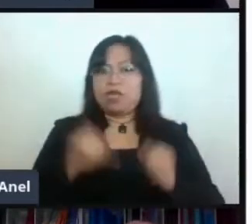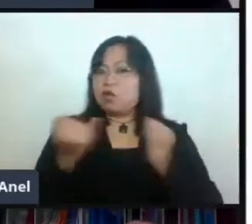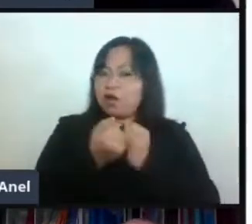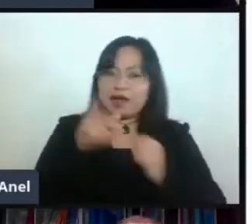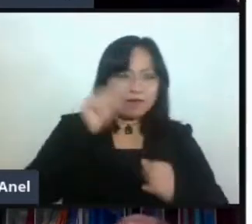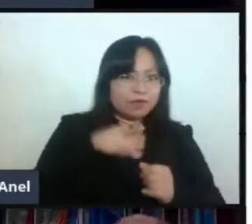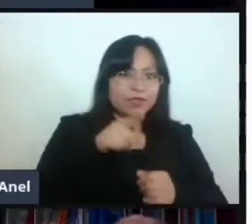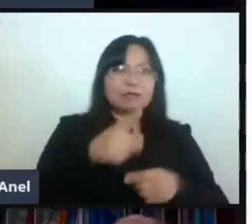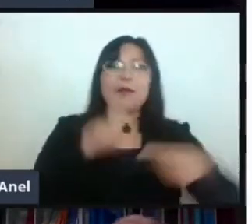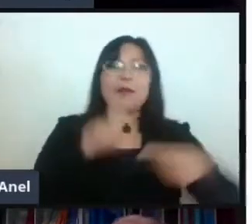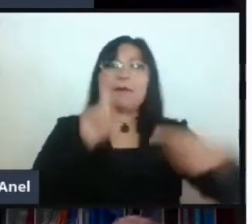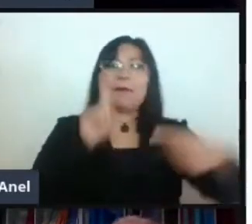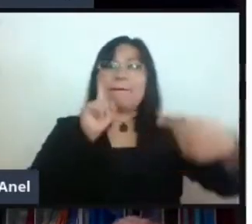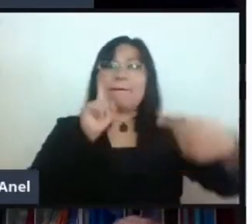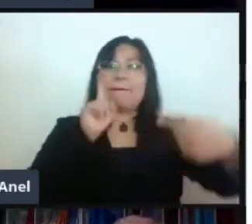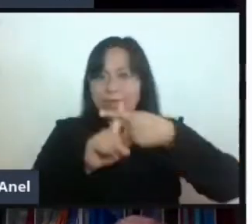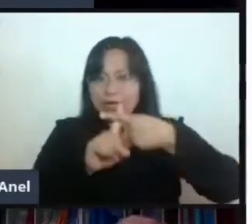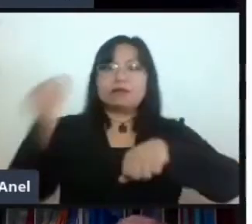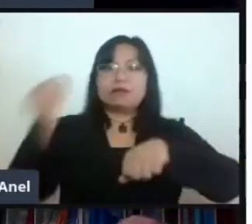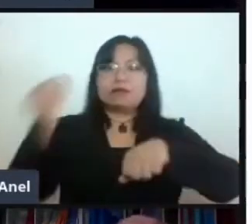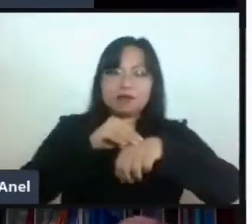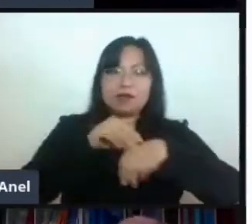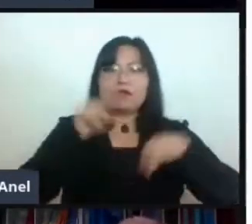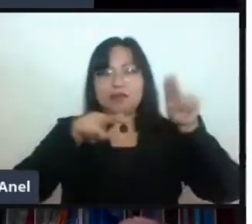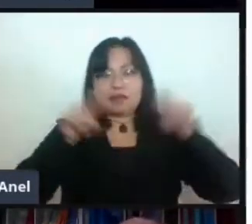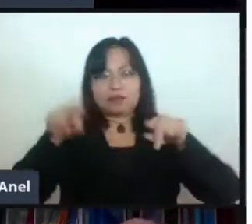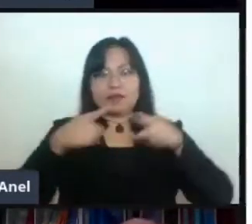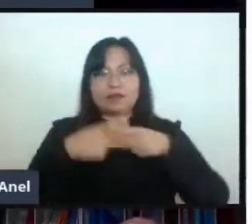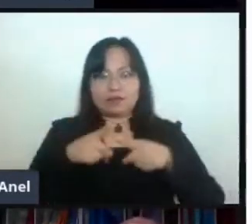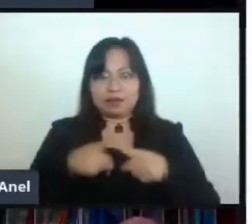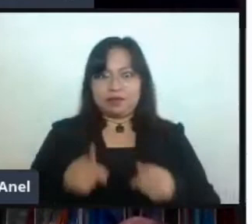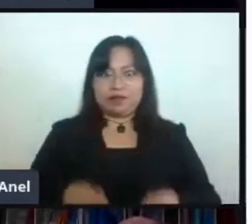Entonces, aún no logrado.